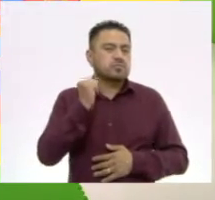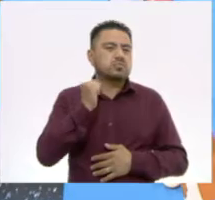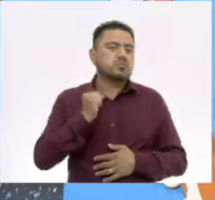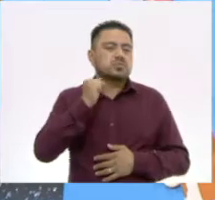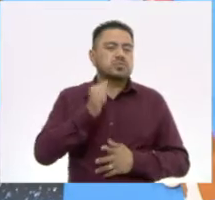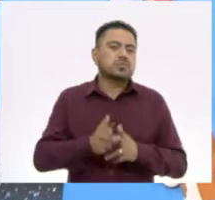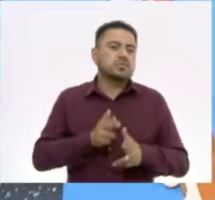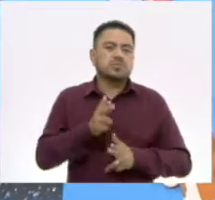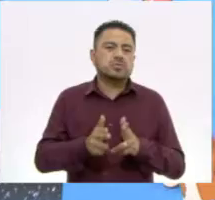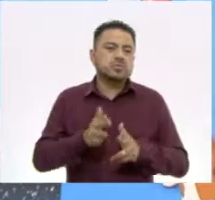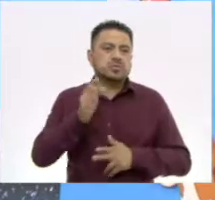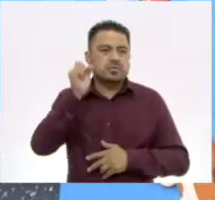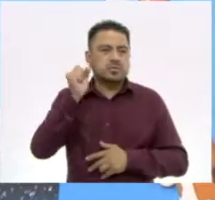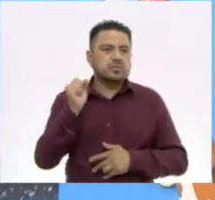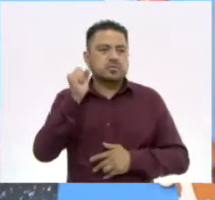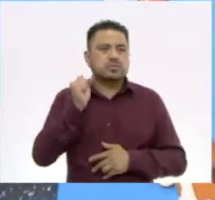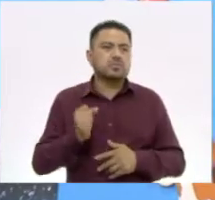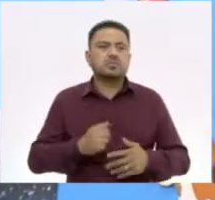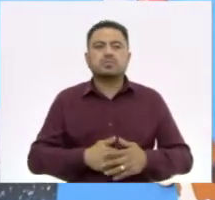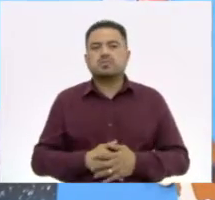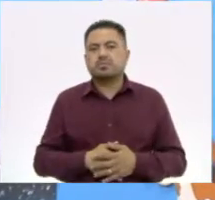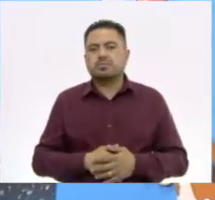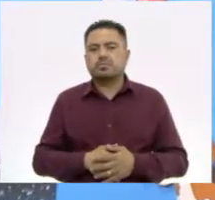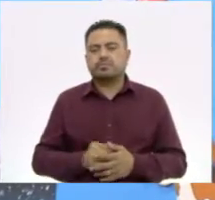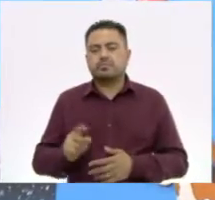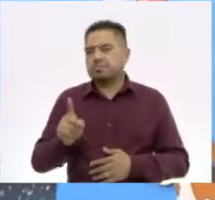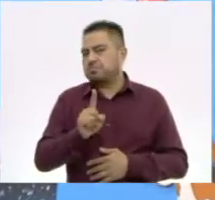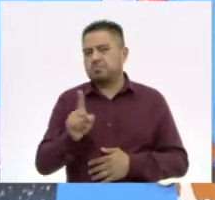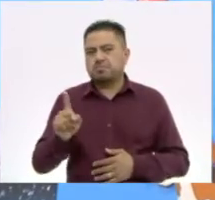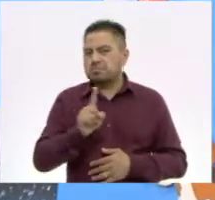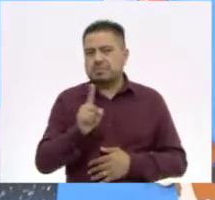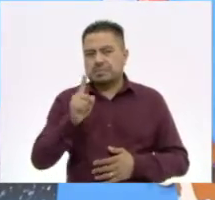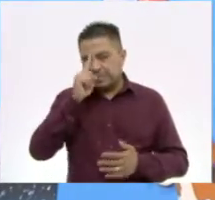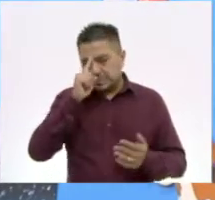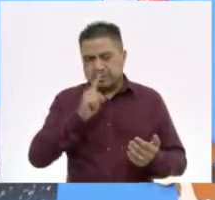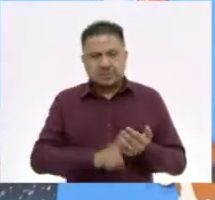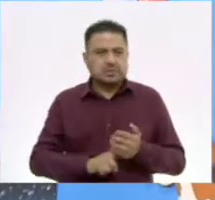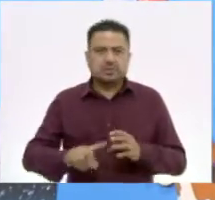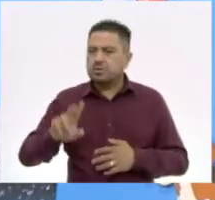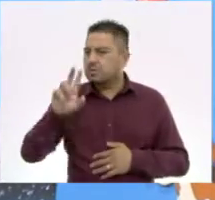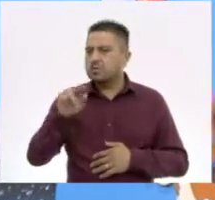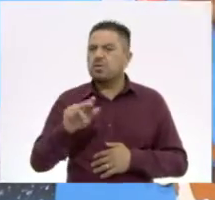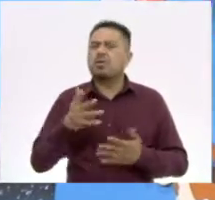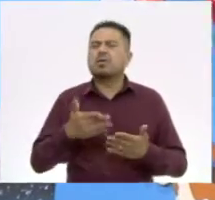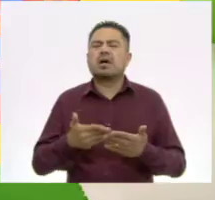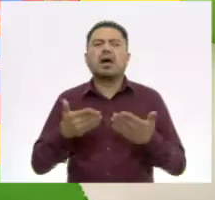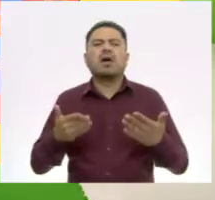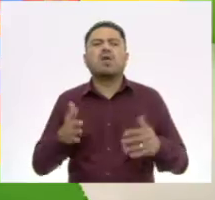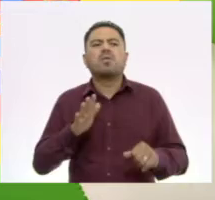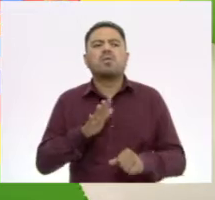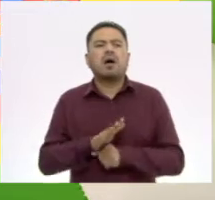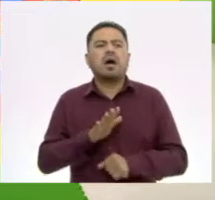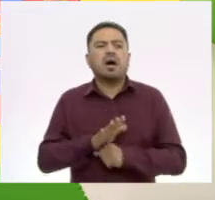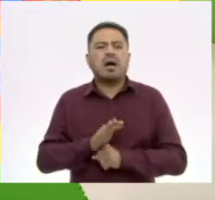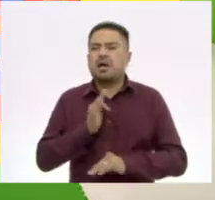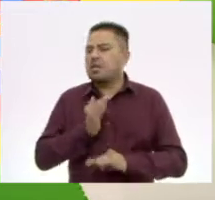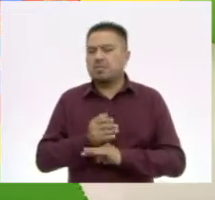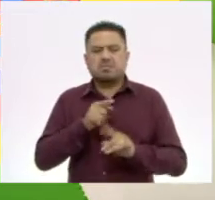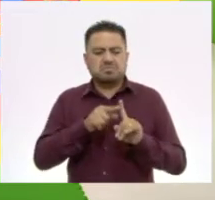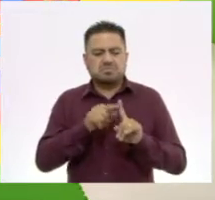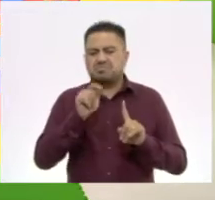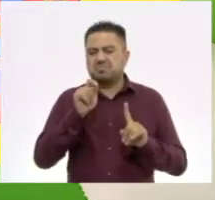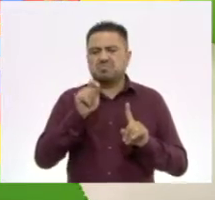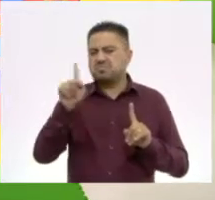y tú y no se me hace que no entonces está no